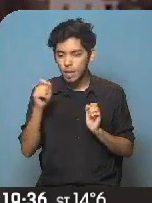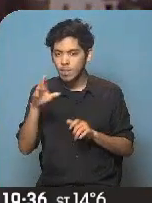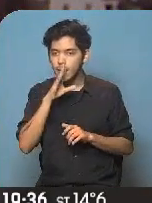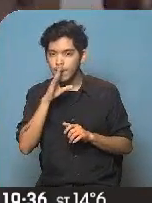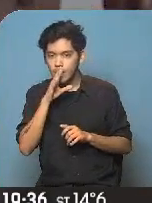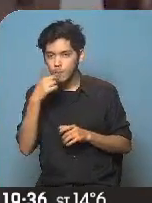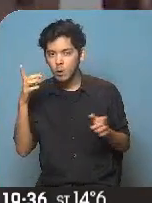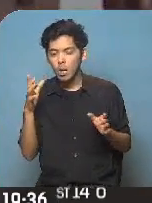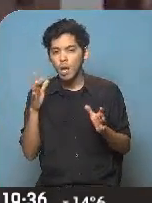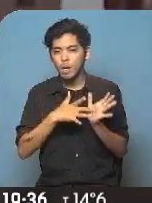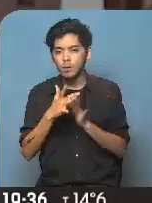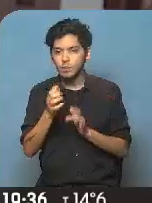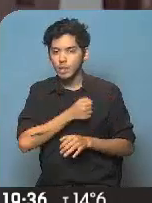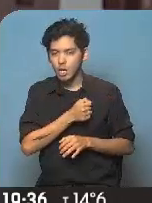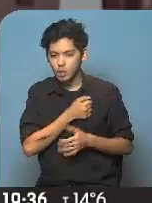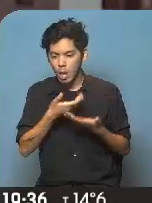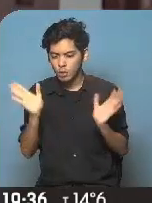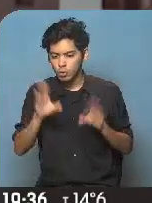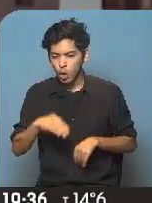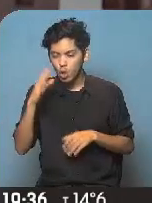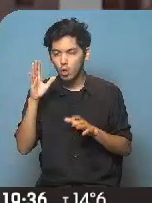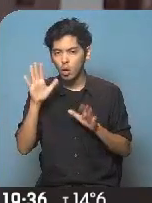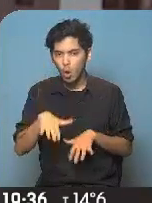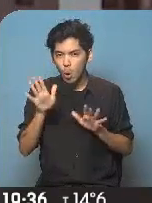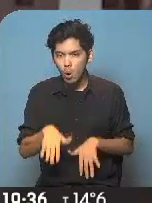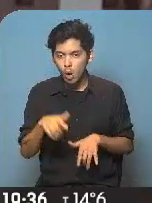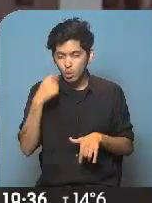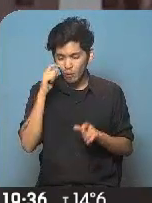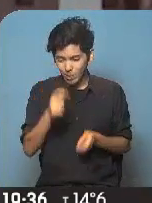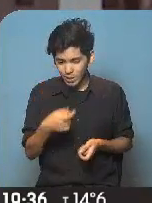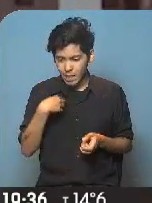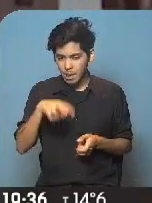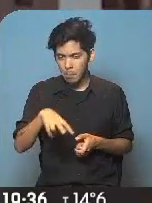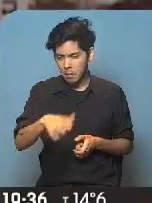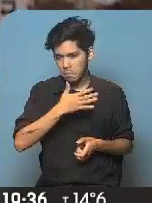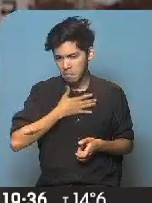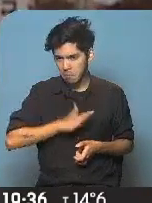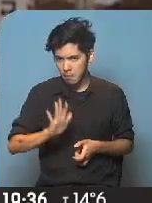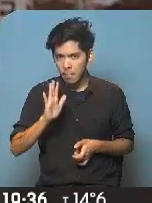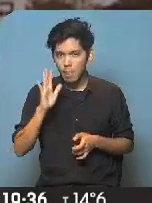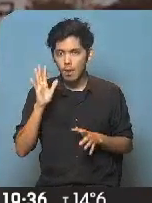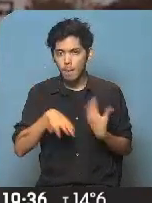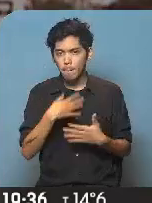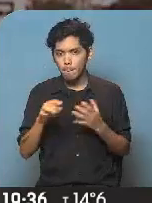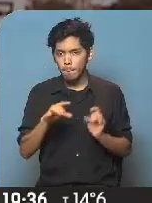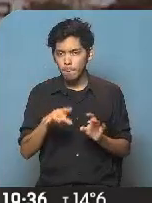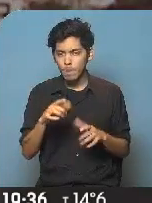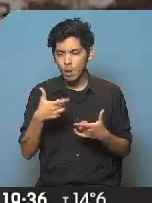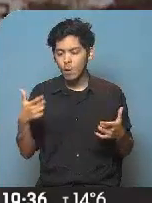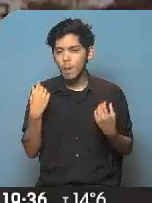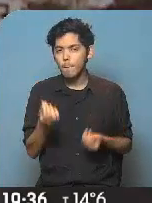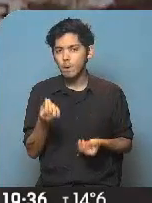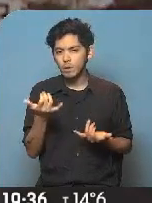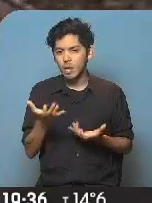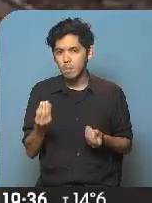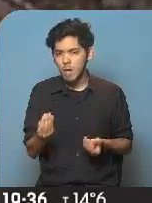una ciudad religiosamente abierta a todos los cultos. Yo la he visitado, la he caminado con tranquilidad. Los jugadores de la selección no tendrían por qué tener miedo